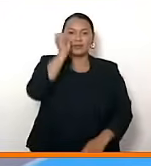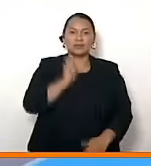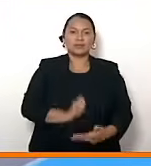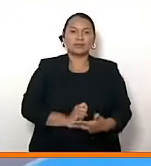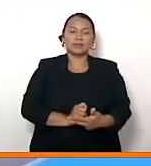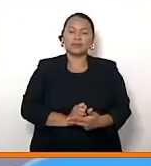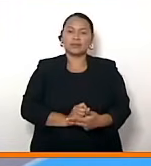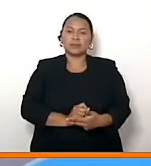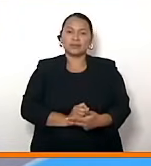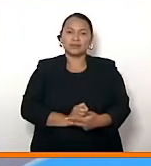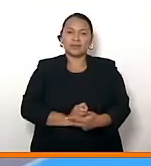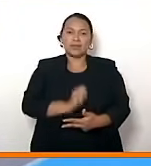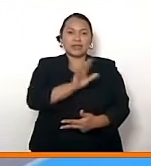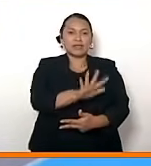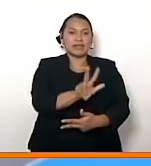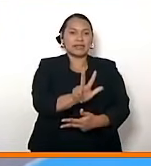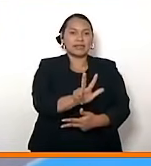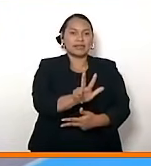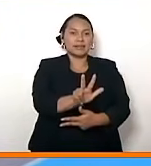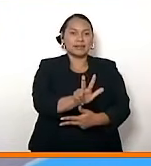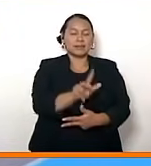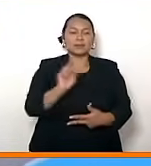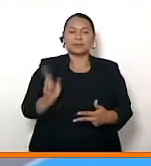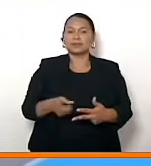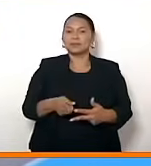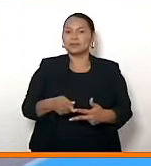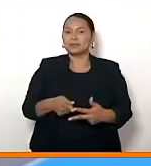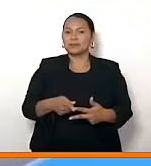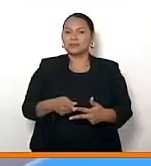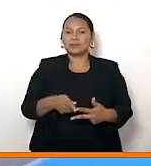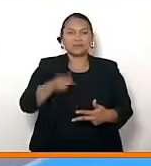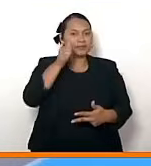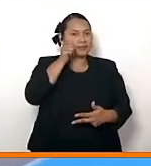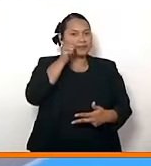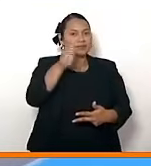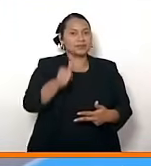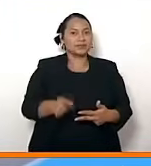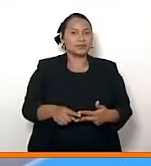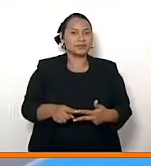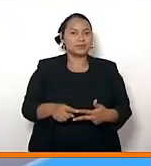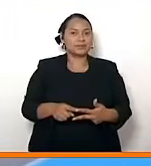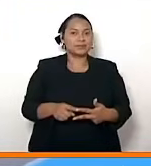es 53, tu segundo número. Atentos.